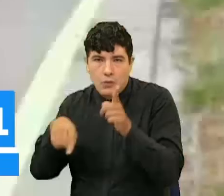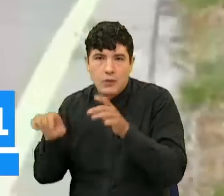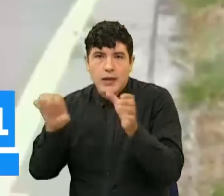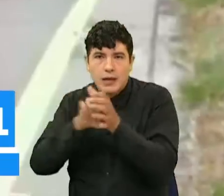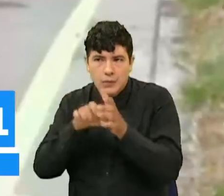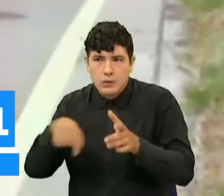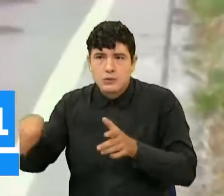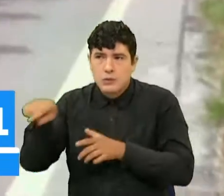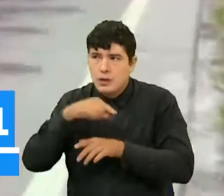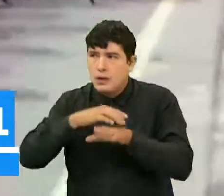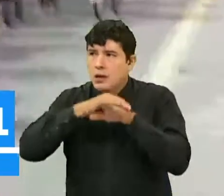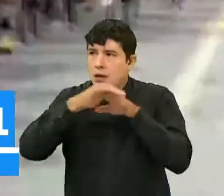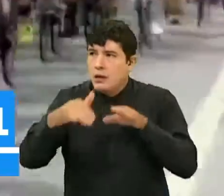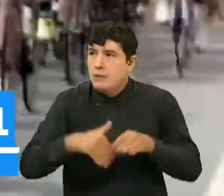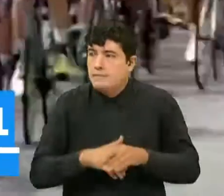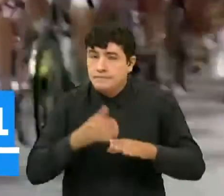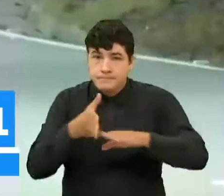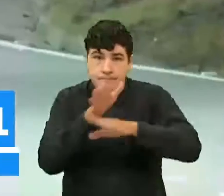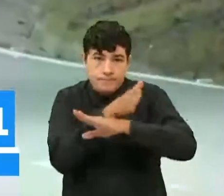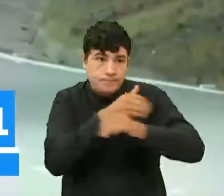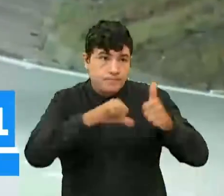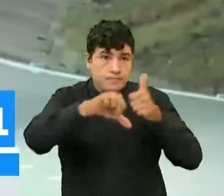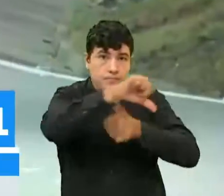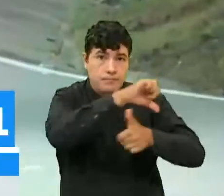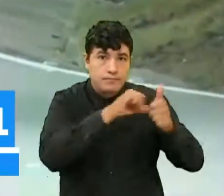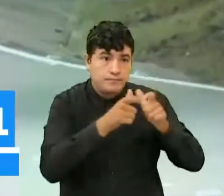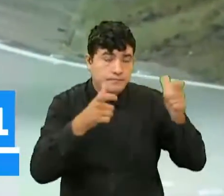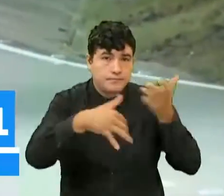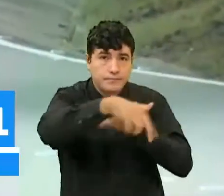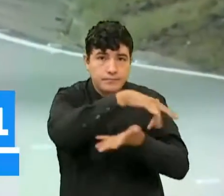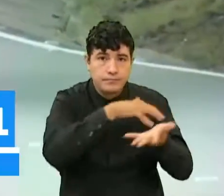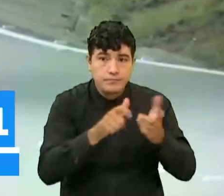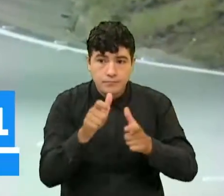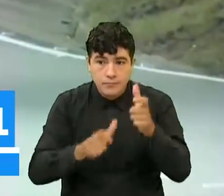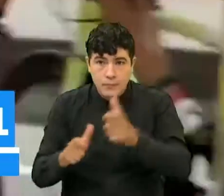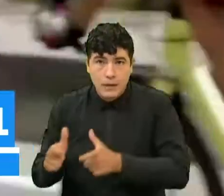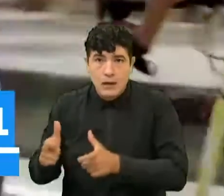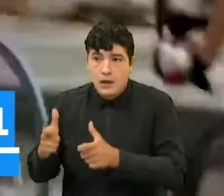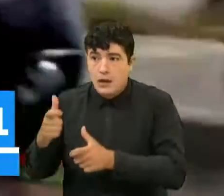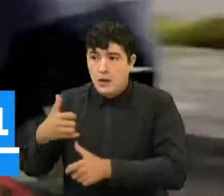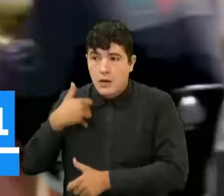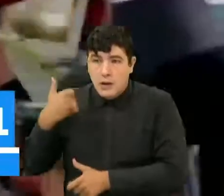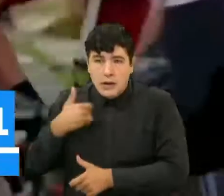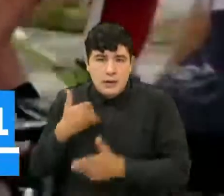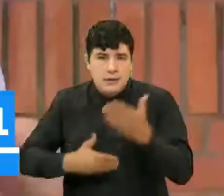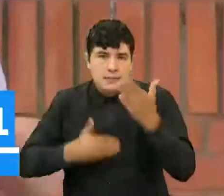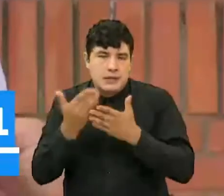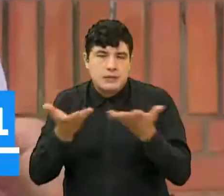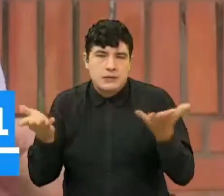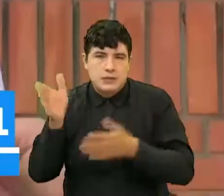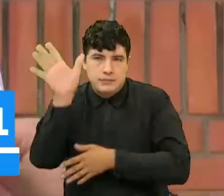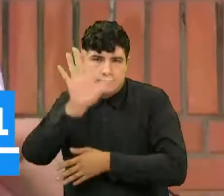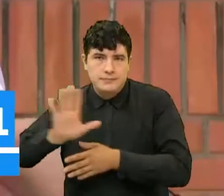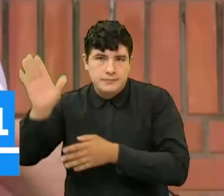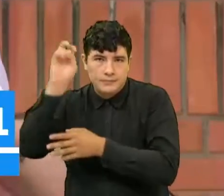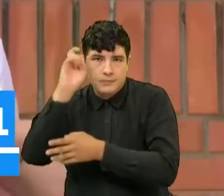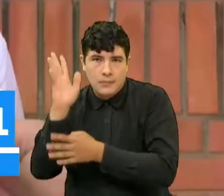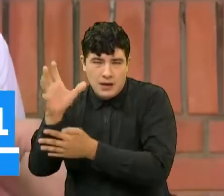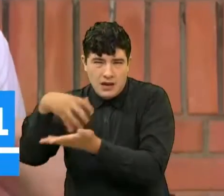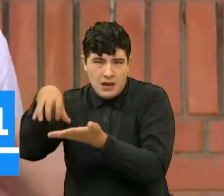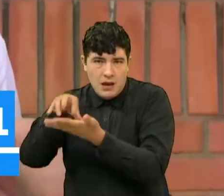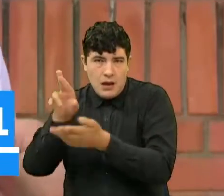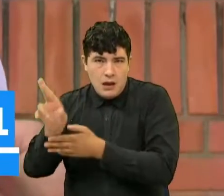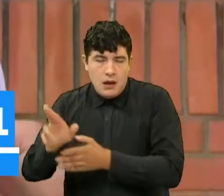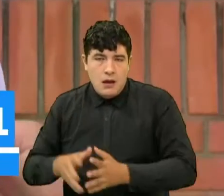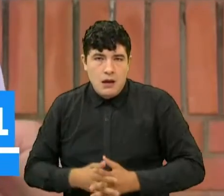invitar antes de la vuelta al gran santander la vuelta de la juventud partirá desde territorio norte santandereano llegan a hacer unos recorridos en la cual